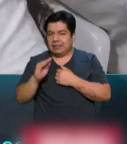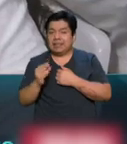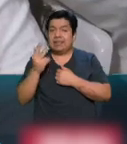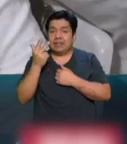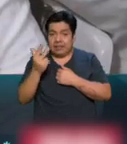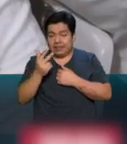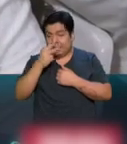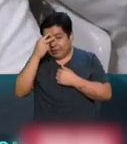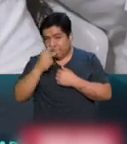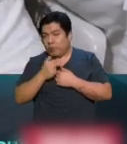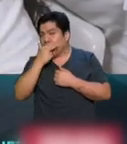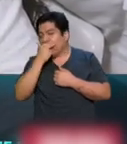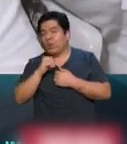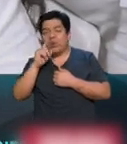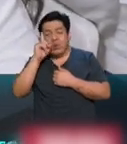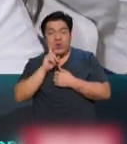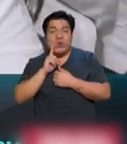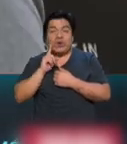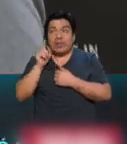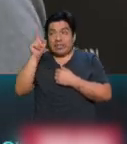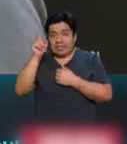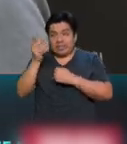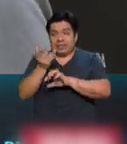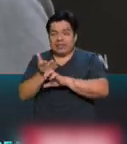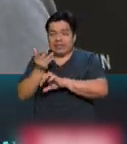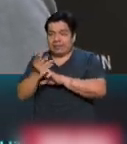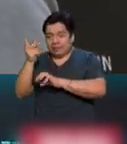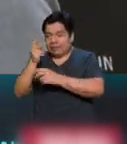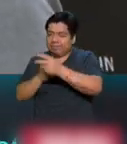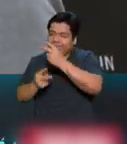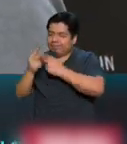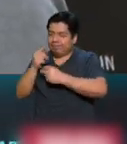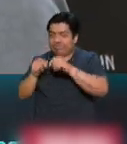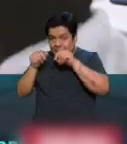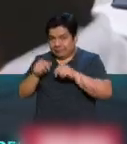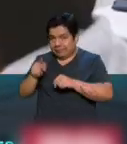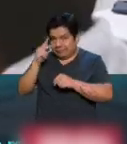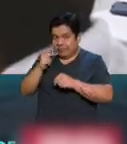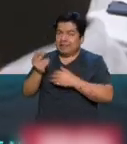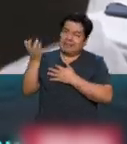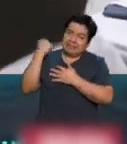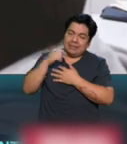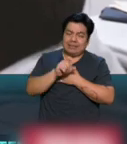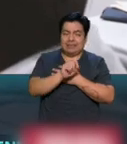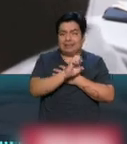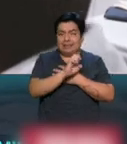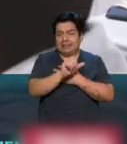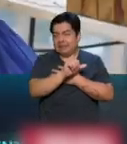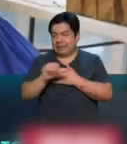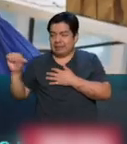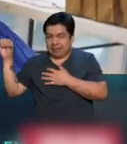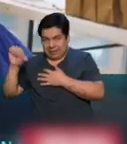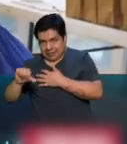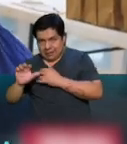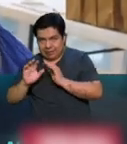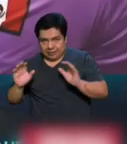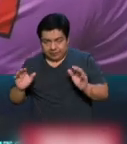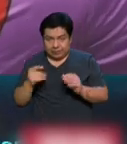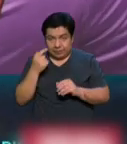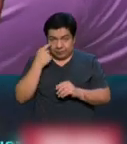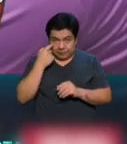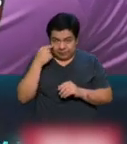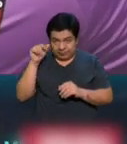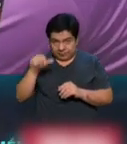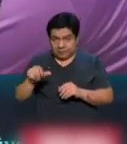56,298 mexicanas y mexicanos han sido repatriados desde Estados Unidos del pasado 20 de enero a la fecha. Detalló que el